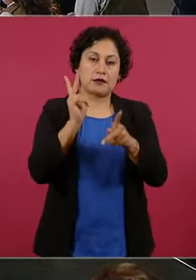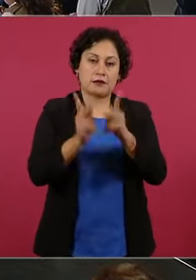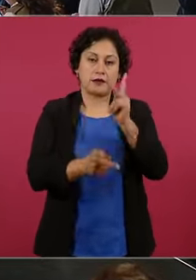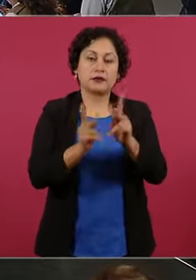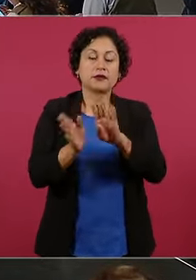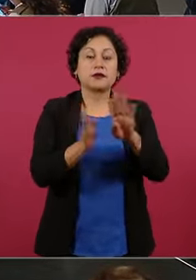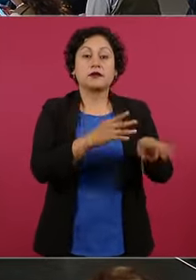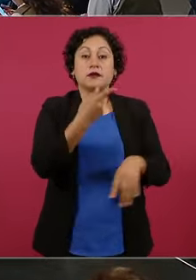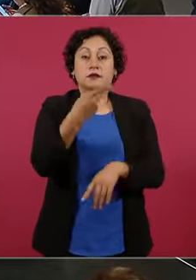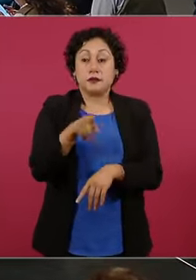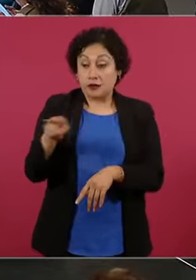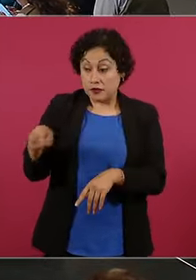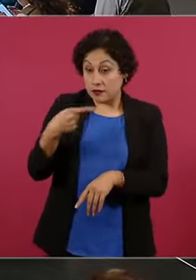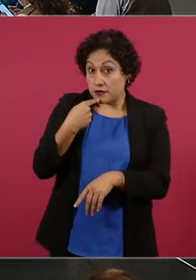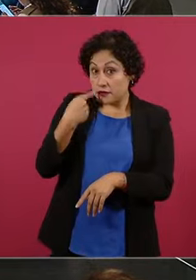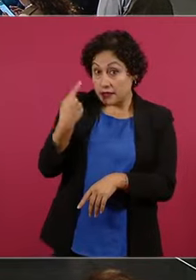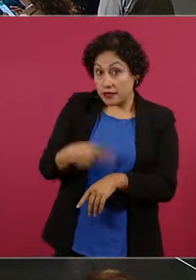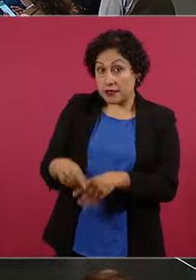más allá